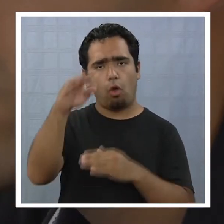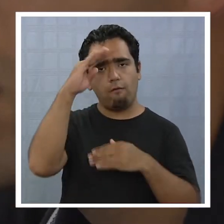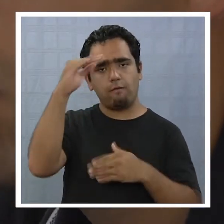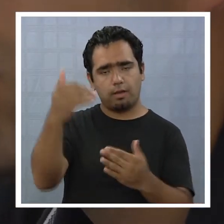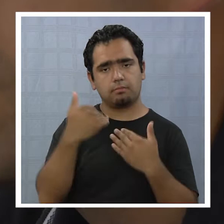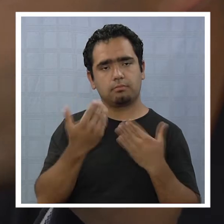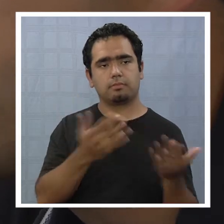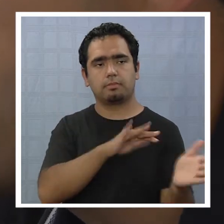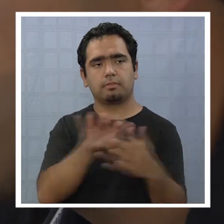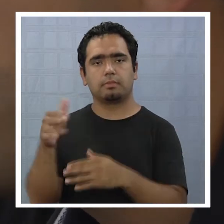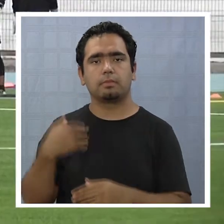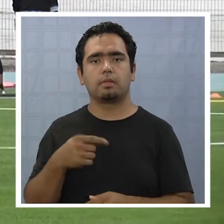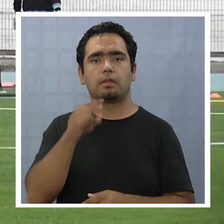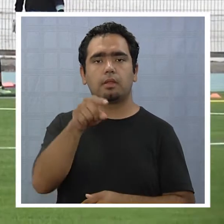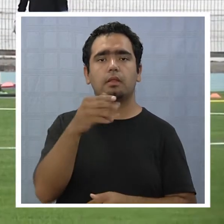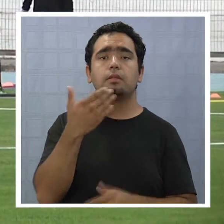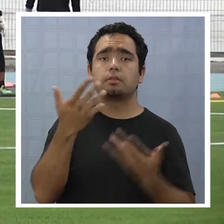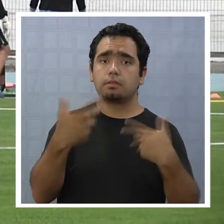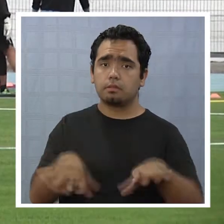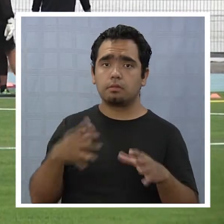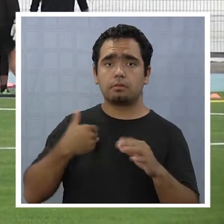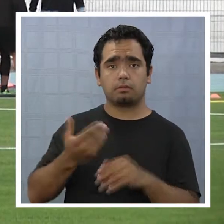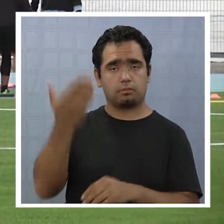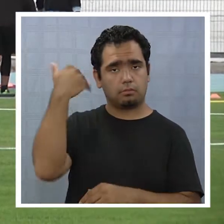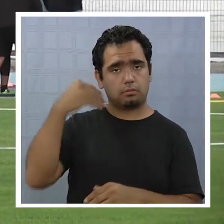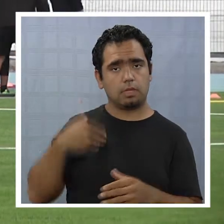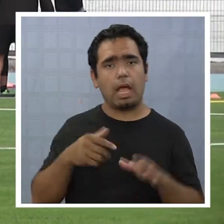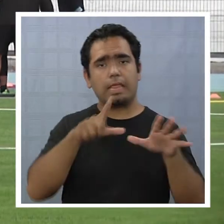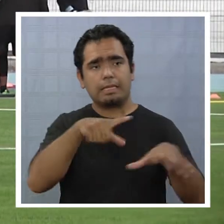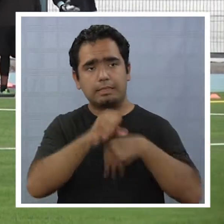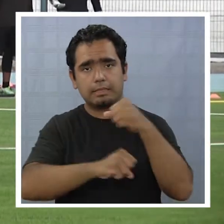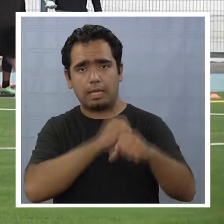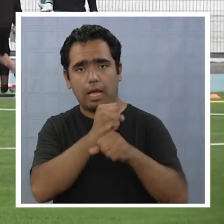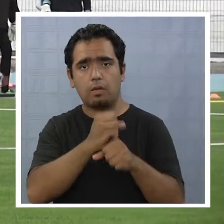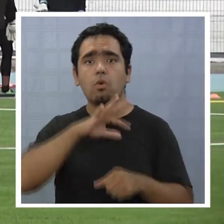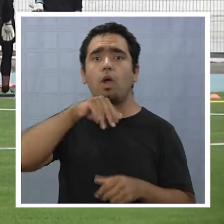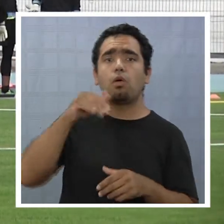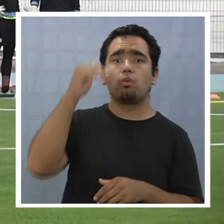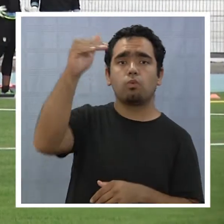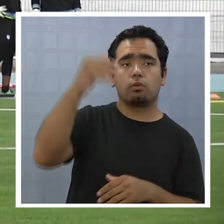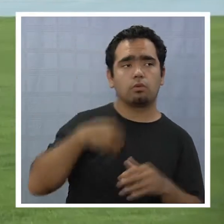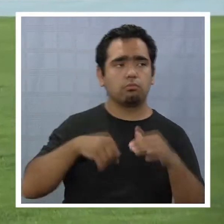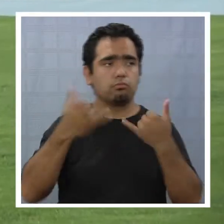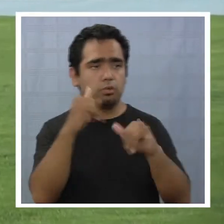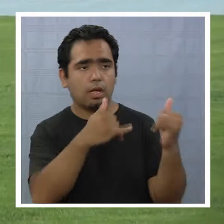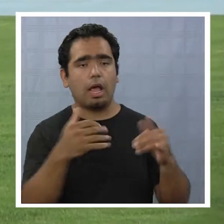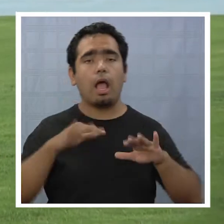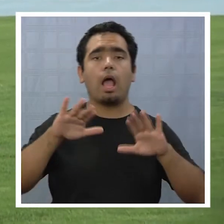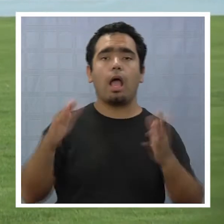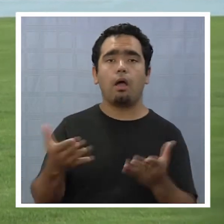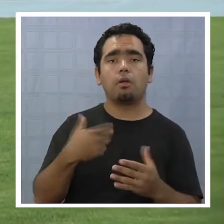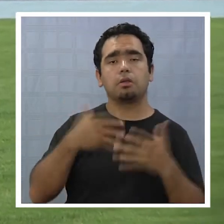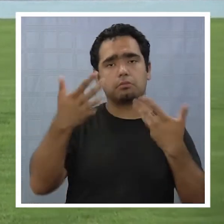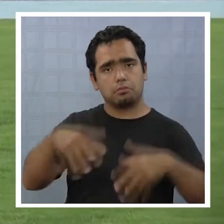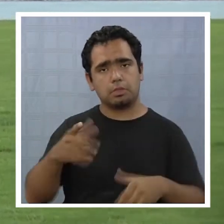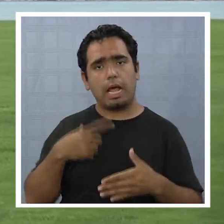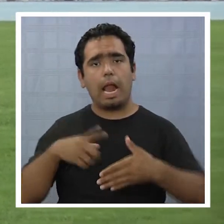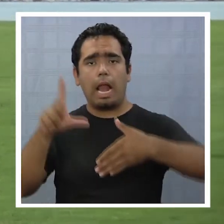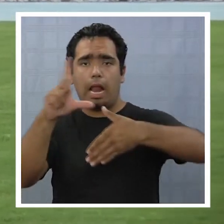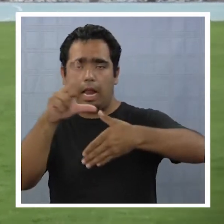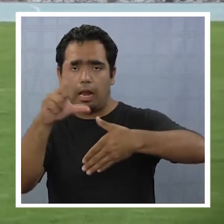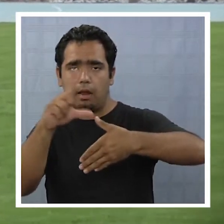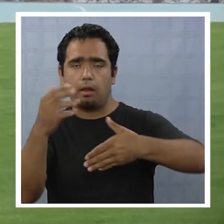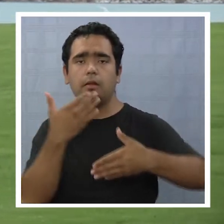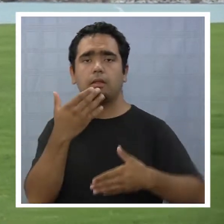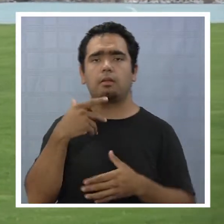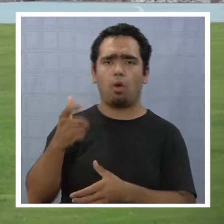devolverles esa confianza que ellos me dan. Formado en las series inferiores, debutó en adultos a los 17 años, a sus 24 años ha participado en